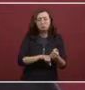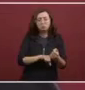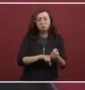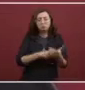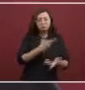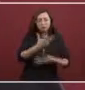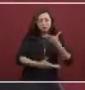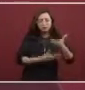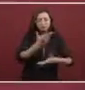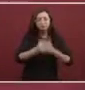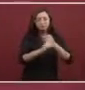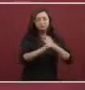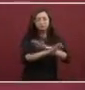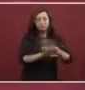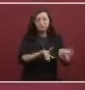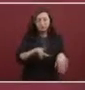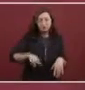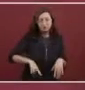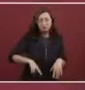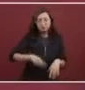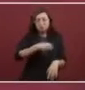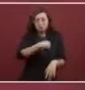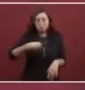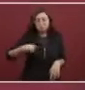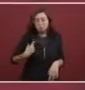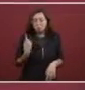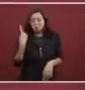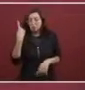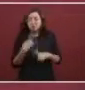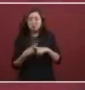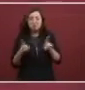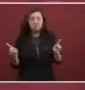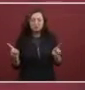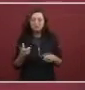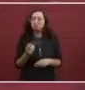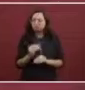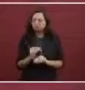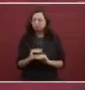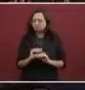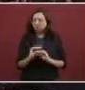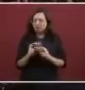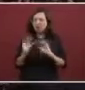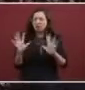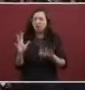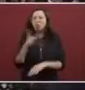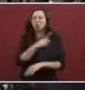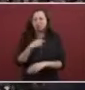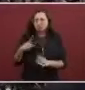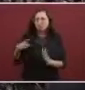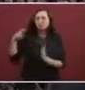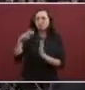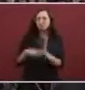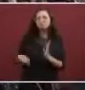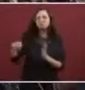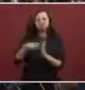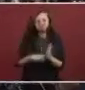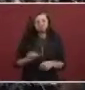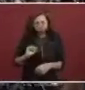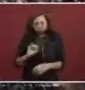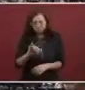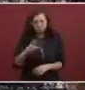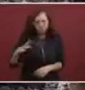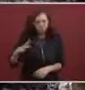daba servicio de información al gobierno. Son cosas que hay que aclararlas y que nosotros estamos en la mejor disposición de